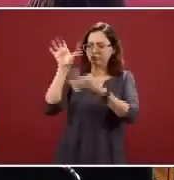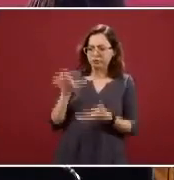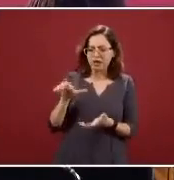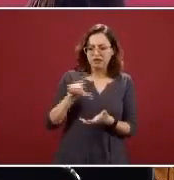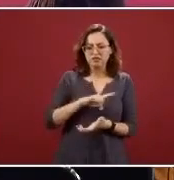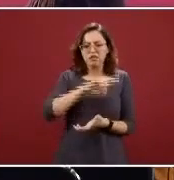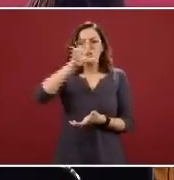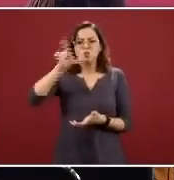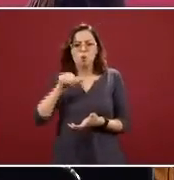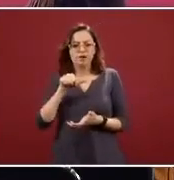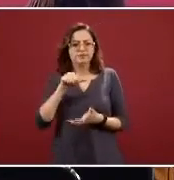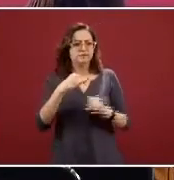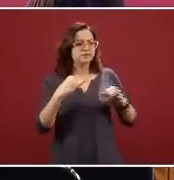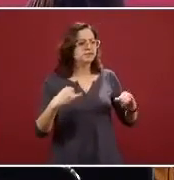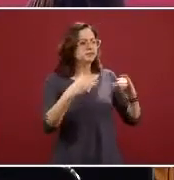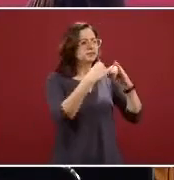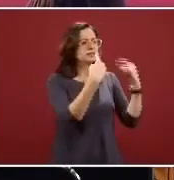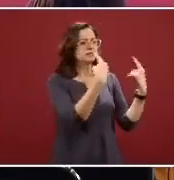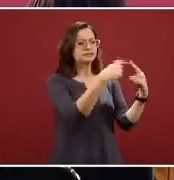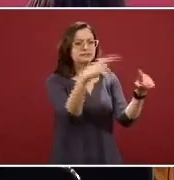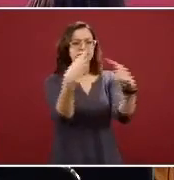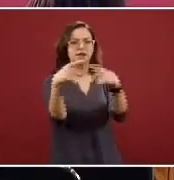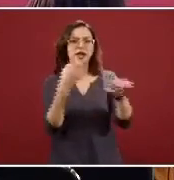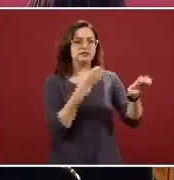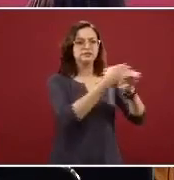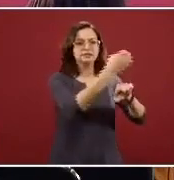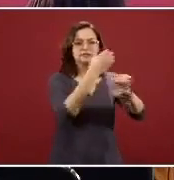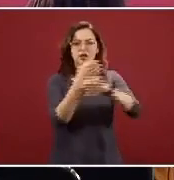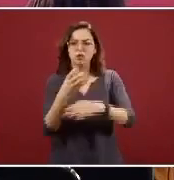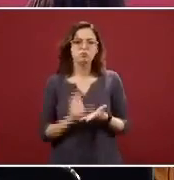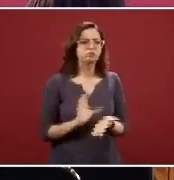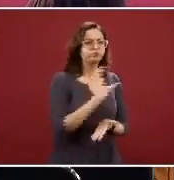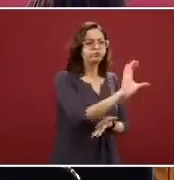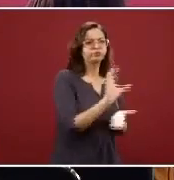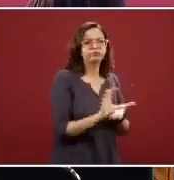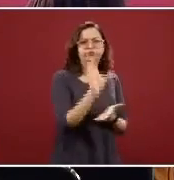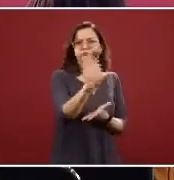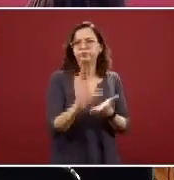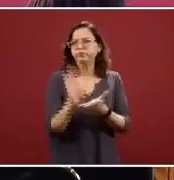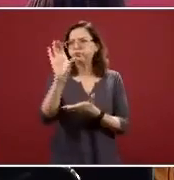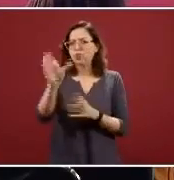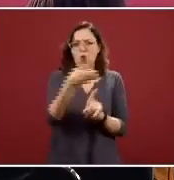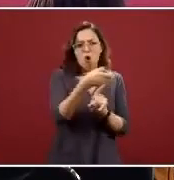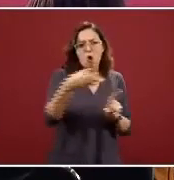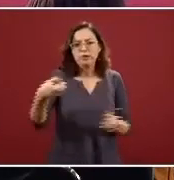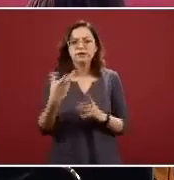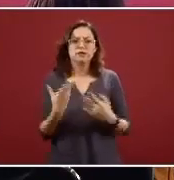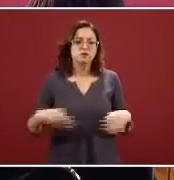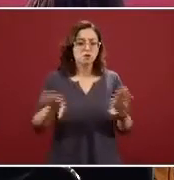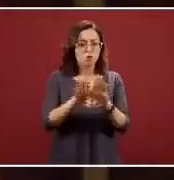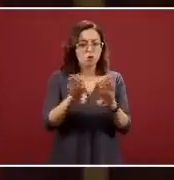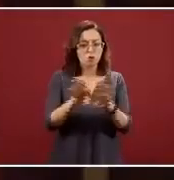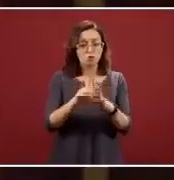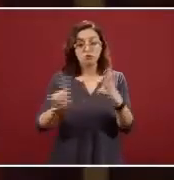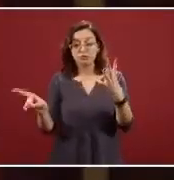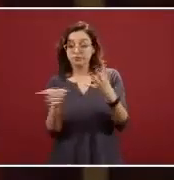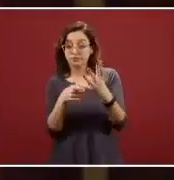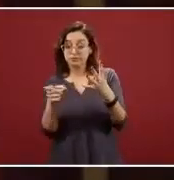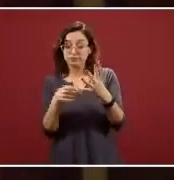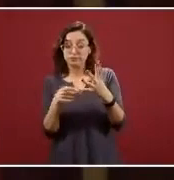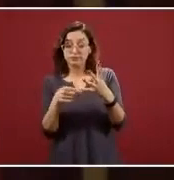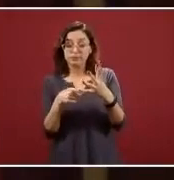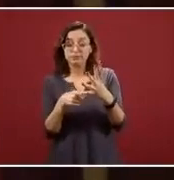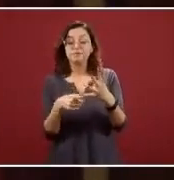diferentes instituciones como en las diferentes entidades federativas. Y el último paso es la investigación